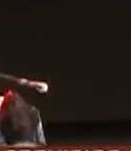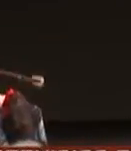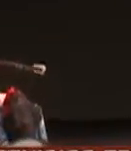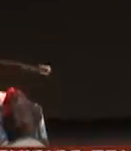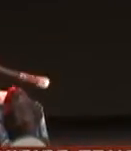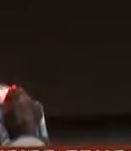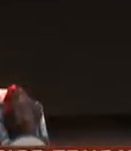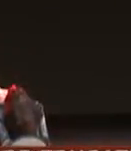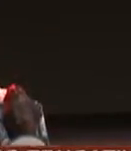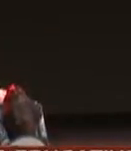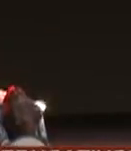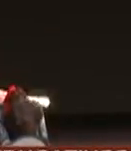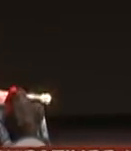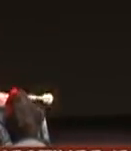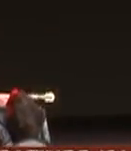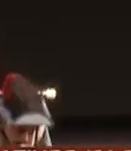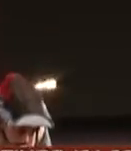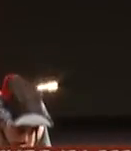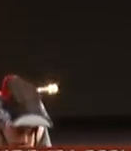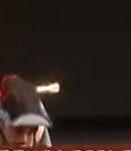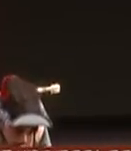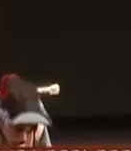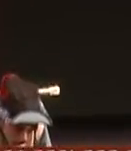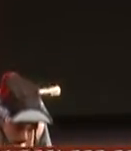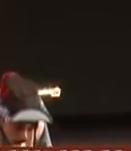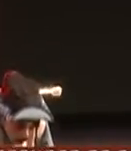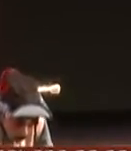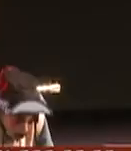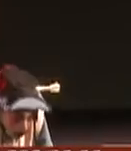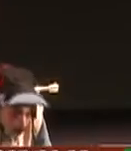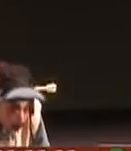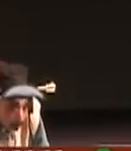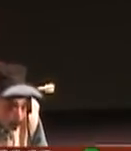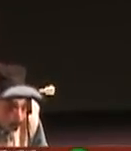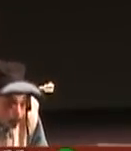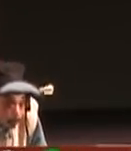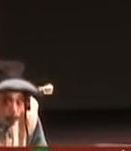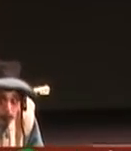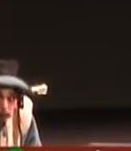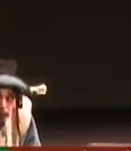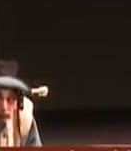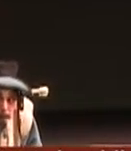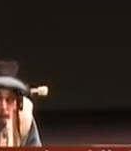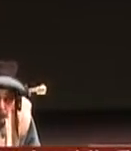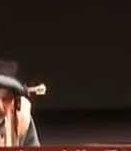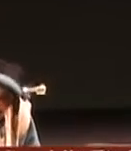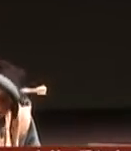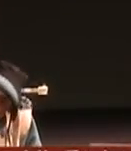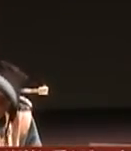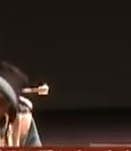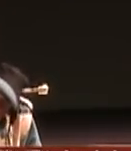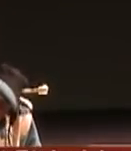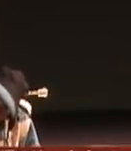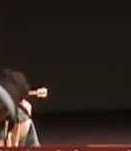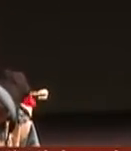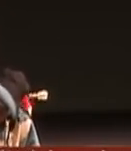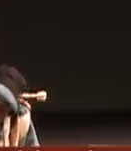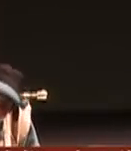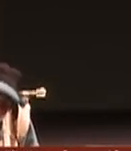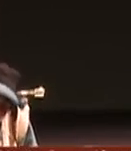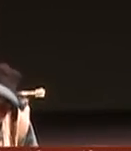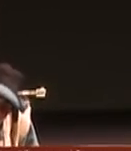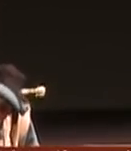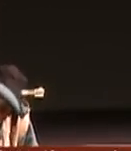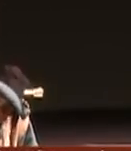músicos y actores, ofreció un espectáculo basado en la obra de El Quijote, por supuesto, como parte de las actividades del